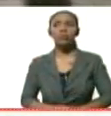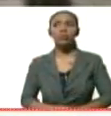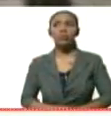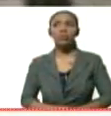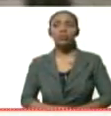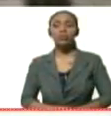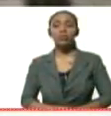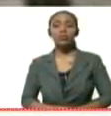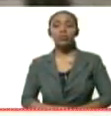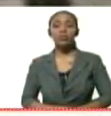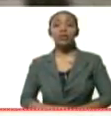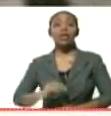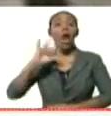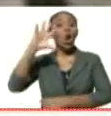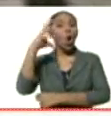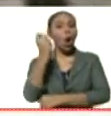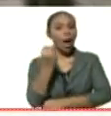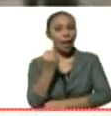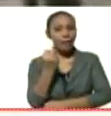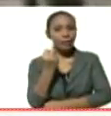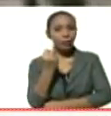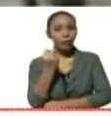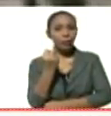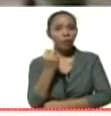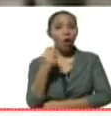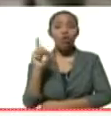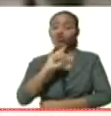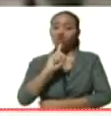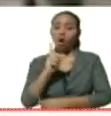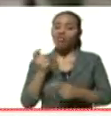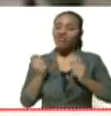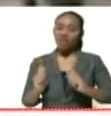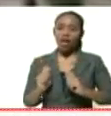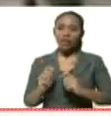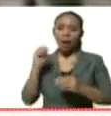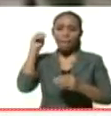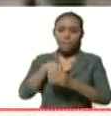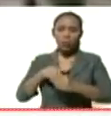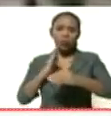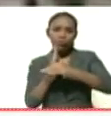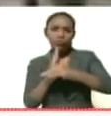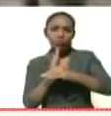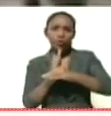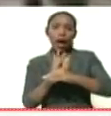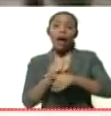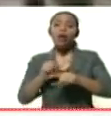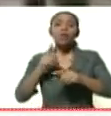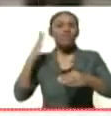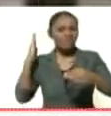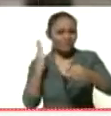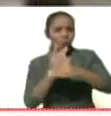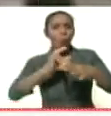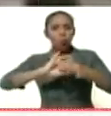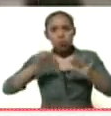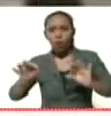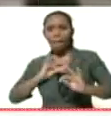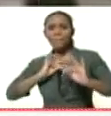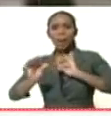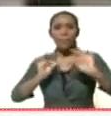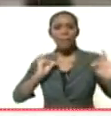Y al lograrlo, no se trata solo de contener. Hay que cortar las cadenas de